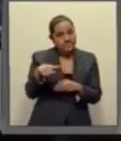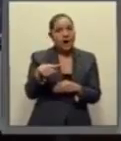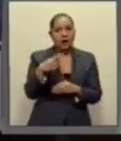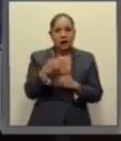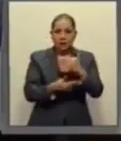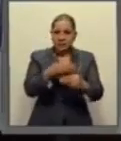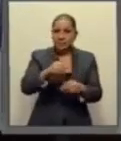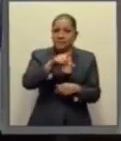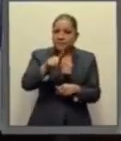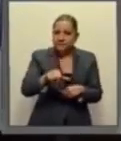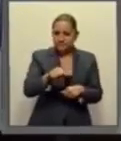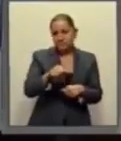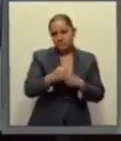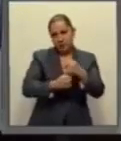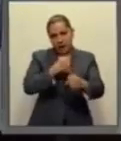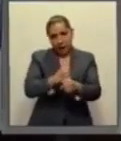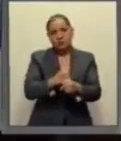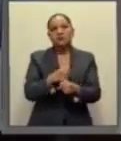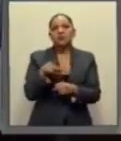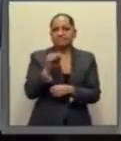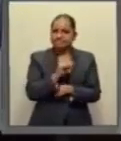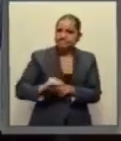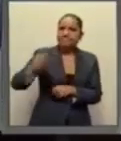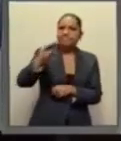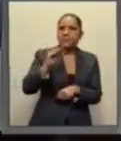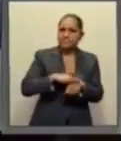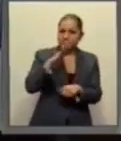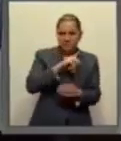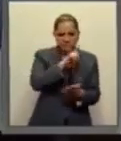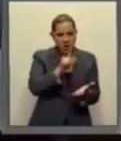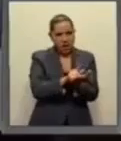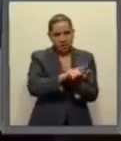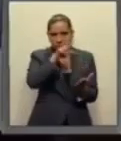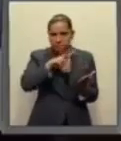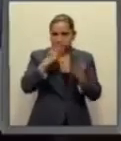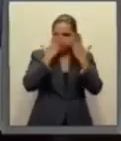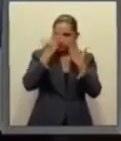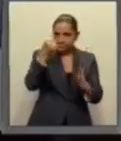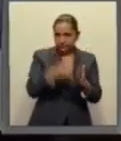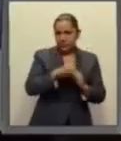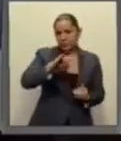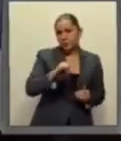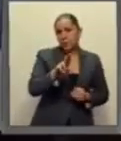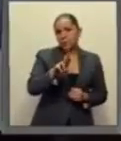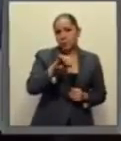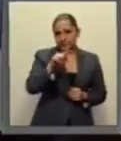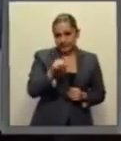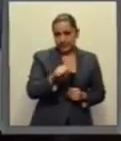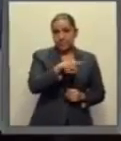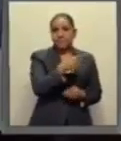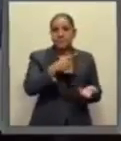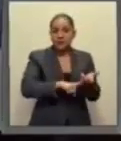tarde convertirse en un connotado jurista, cuyas convicciones de justicia, libertad